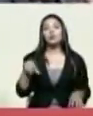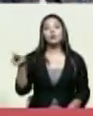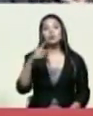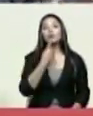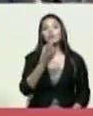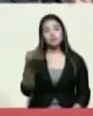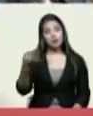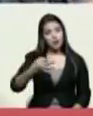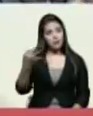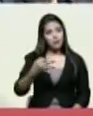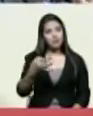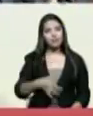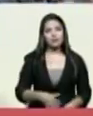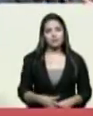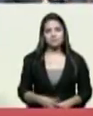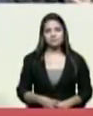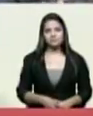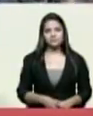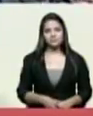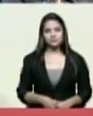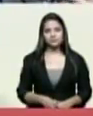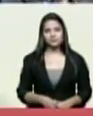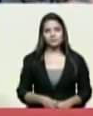las verdades.